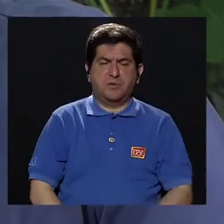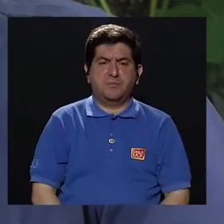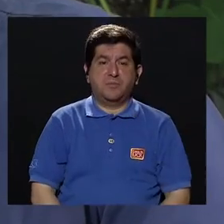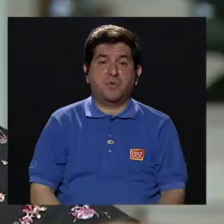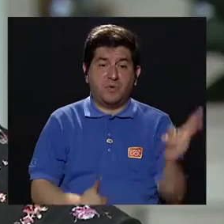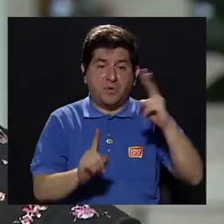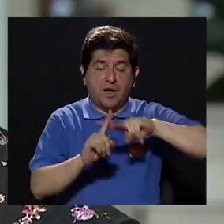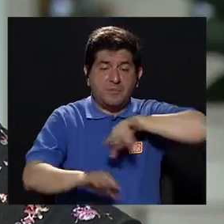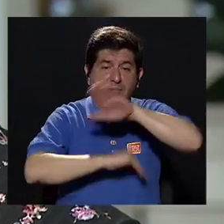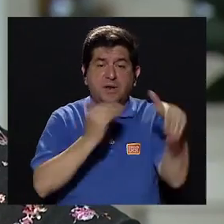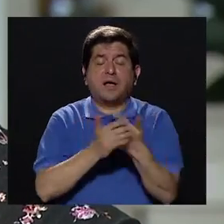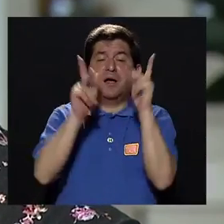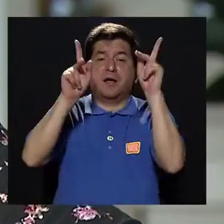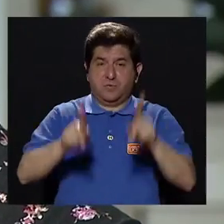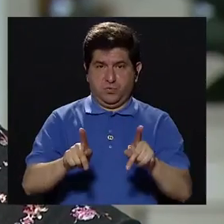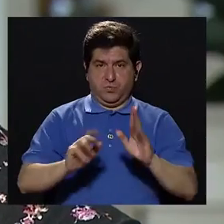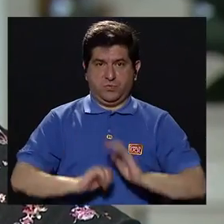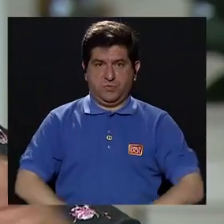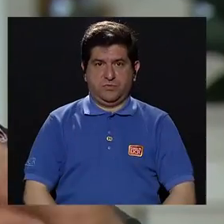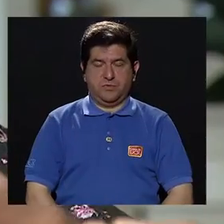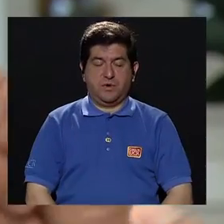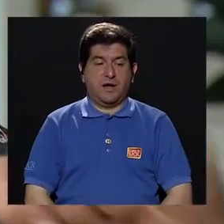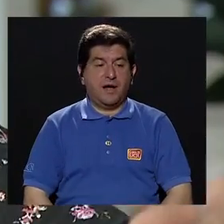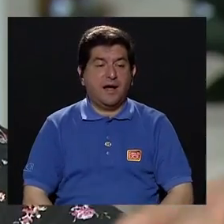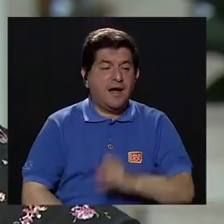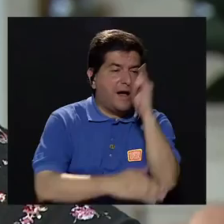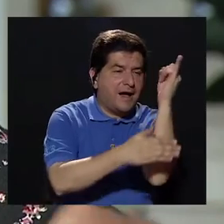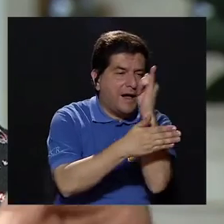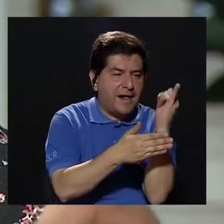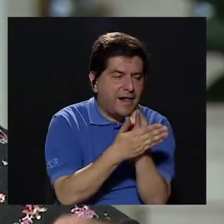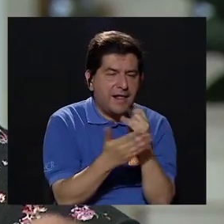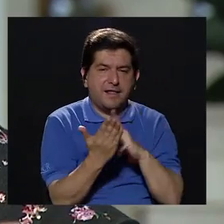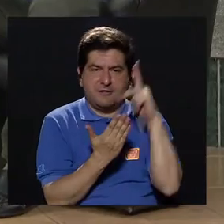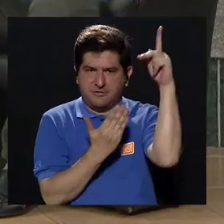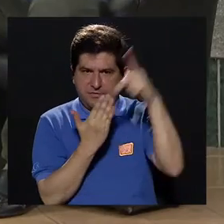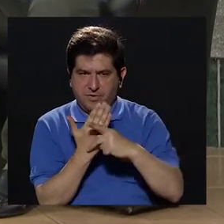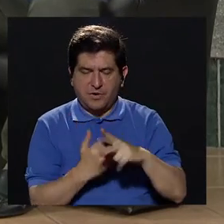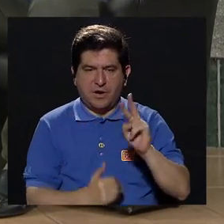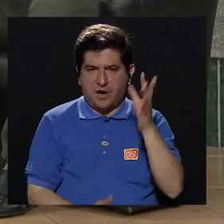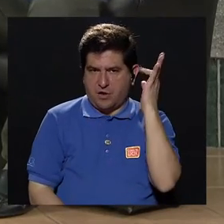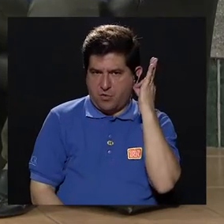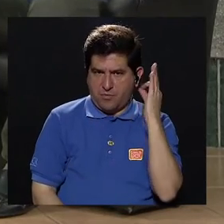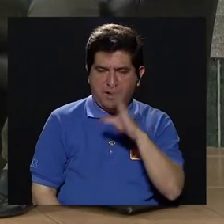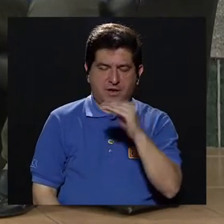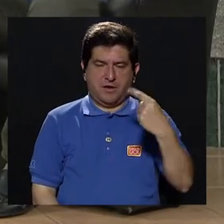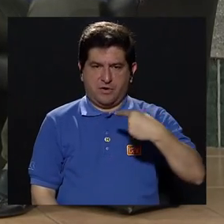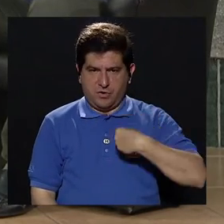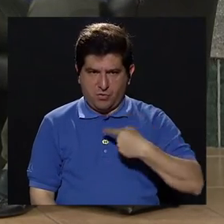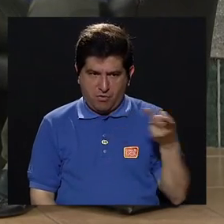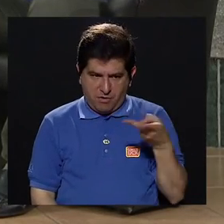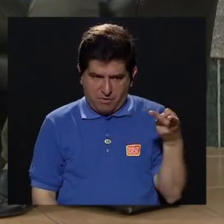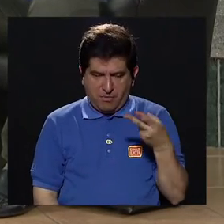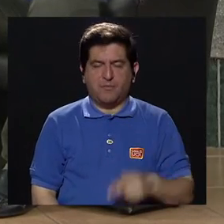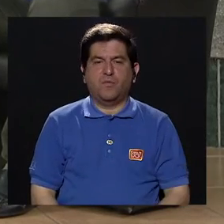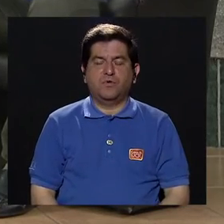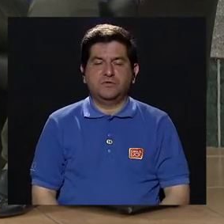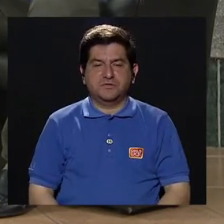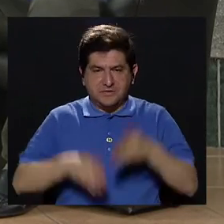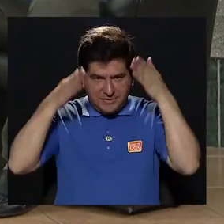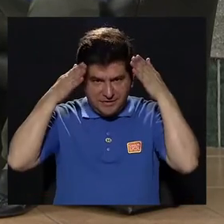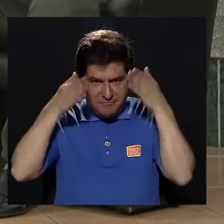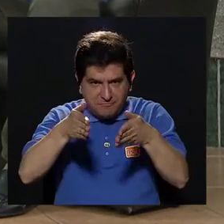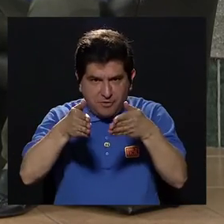costarricense. Aplica para cualquier persona. Es ahí donde los diseños de los programas de mi compañera y yo